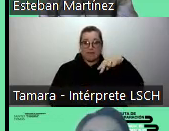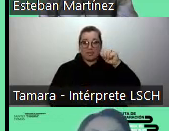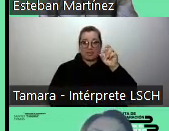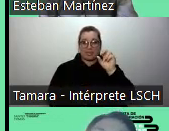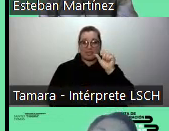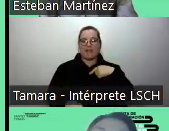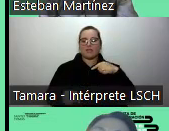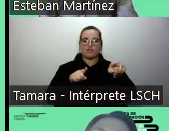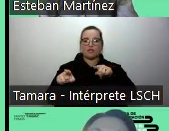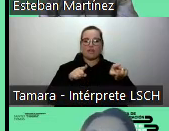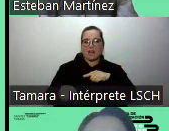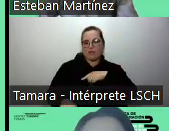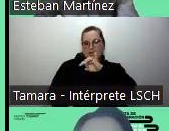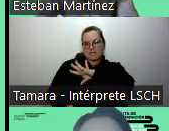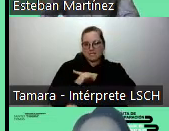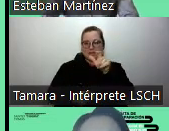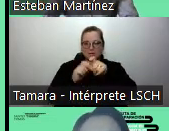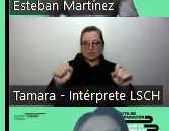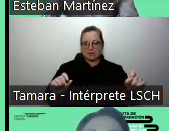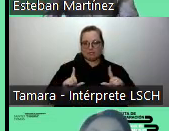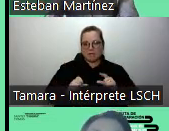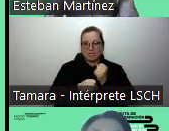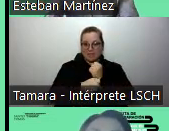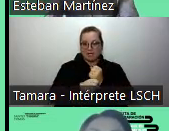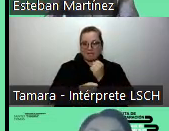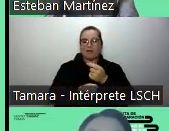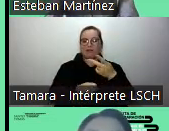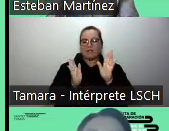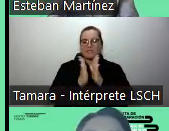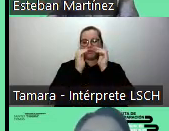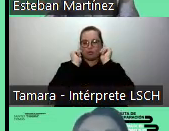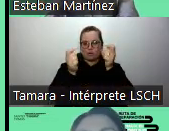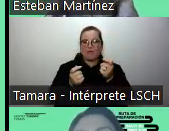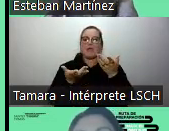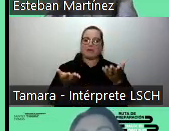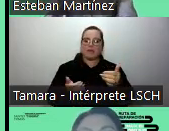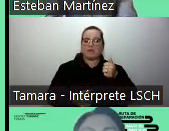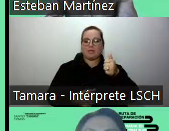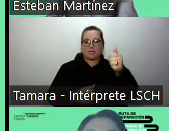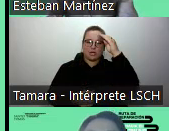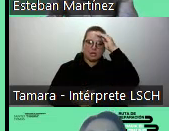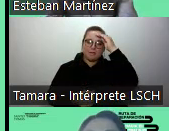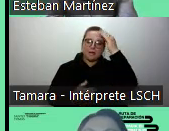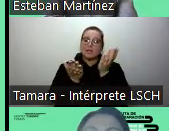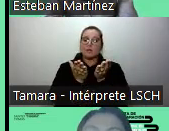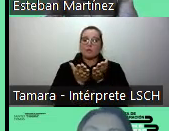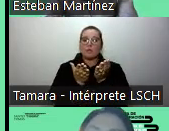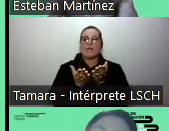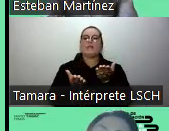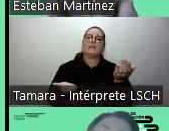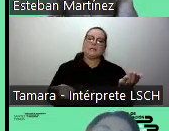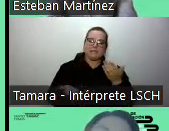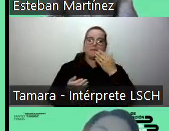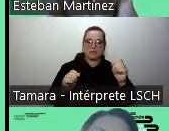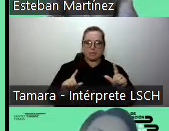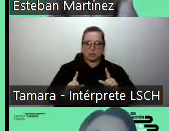coordinadora Nacional de y empleabilidad de Santo Tomás y en nombre de la dirección de experiencia estudiantes y egresados les